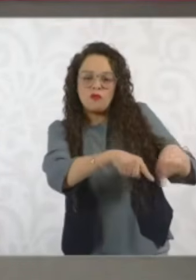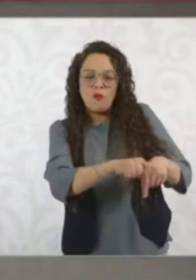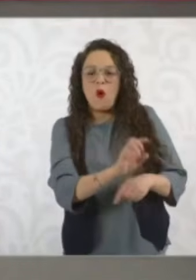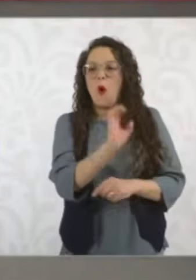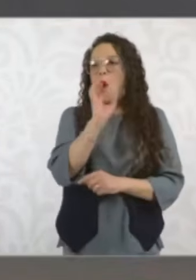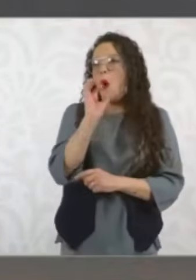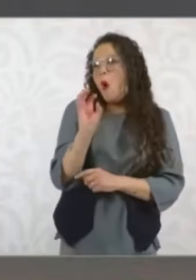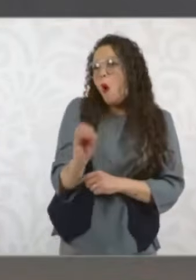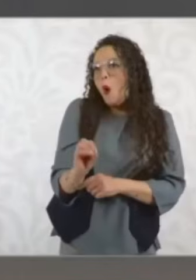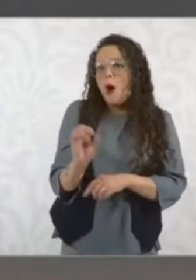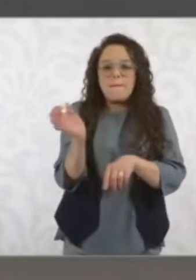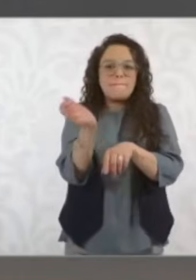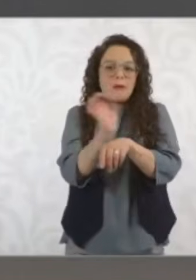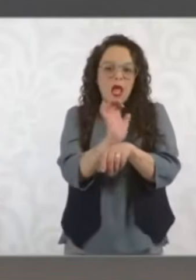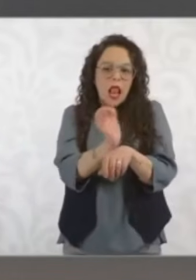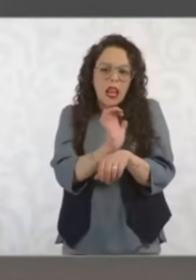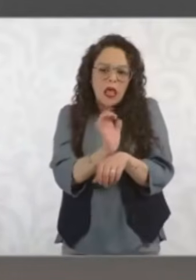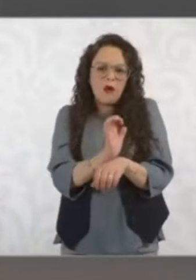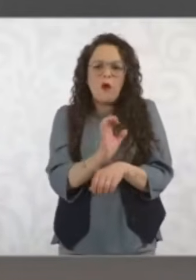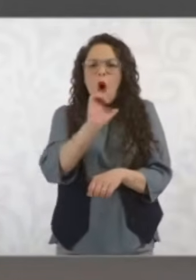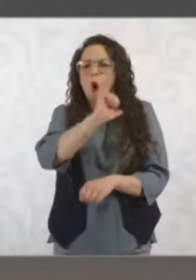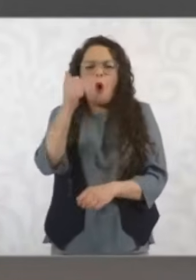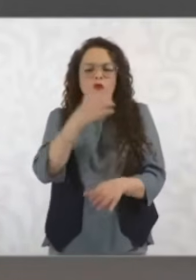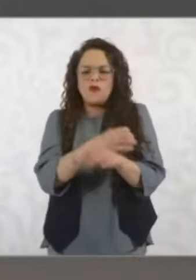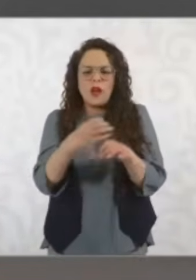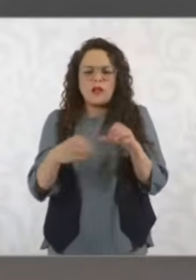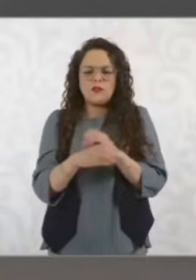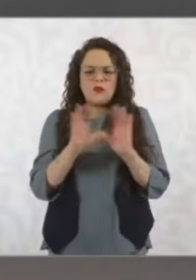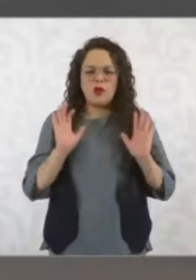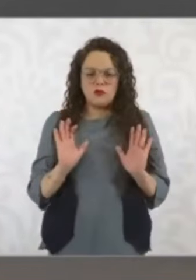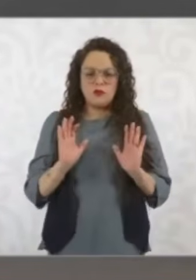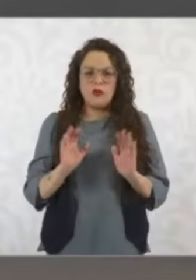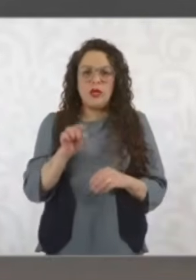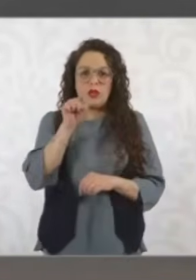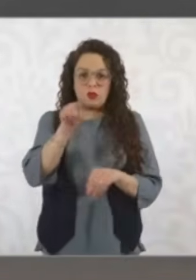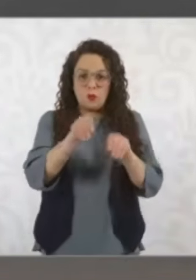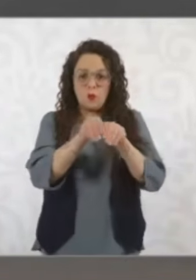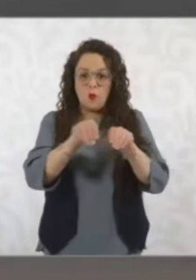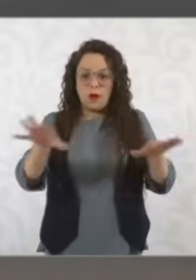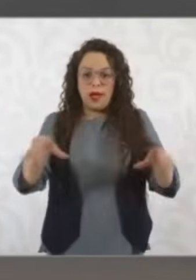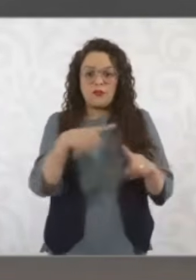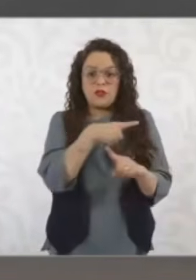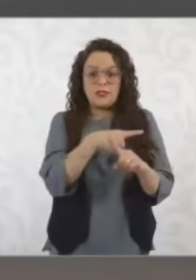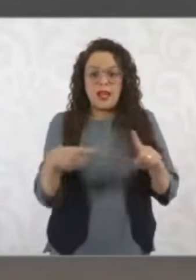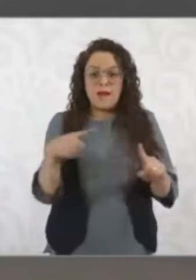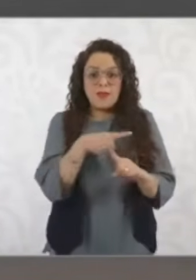temas de películas u otras cosas, la mitad de sus publicaciones